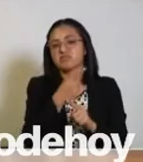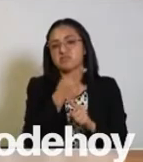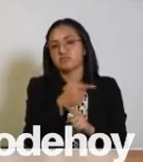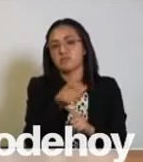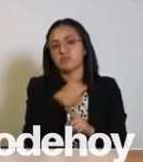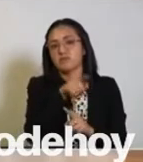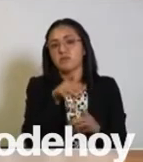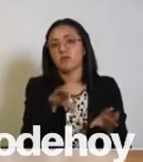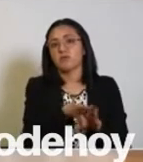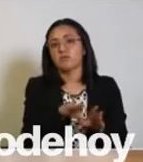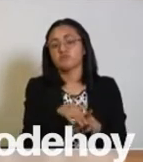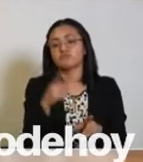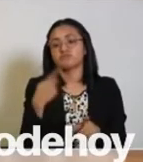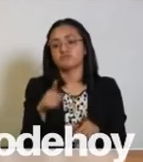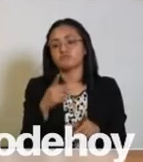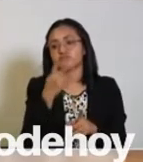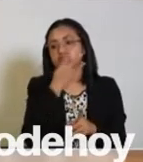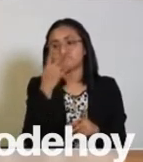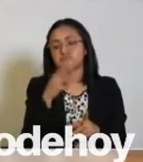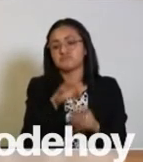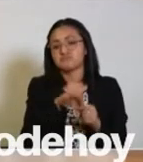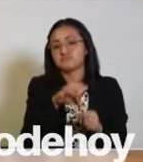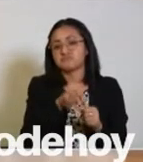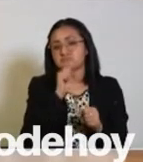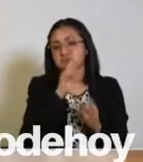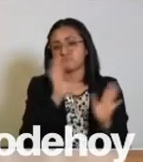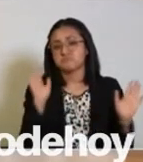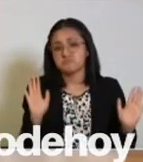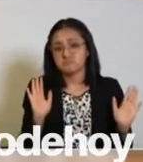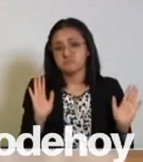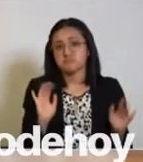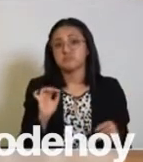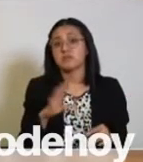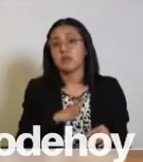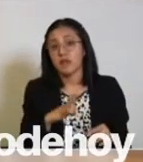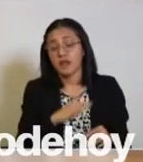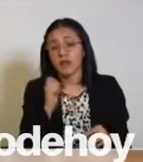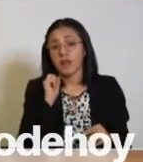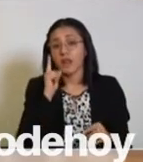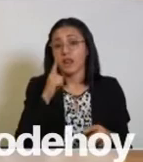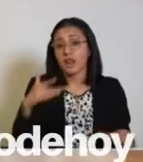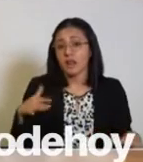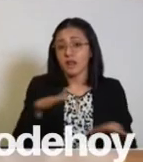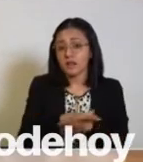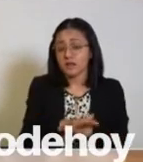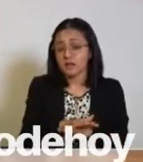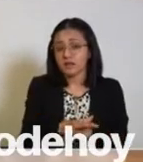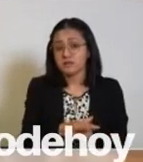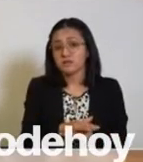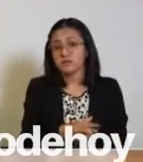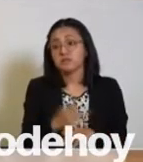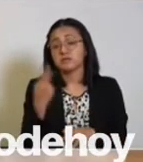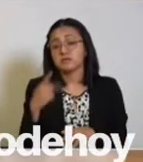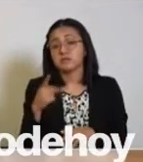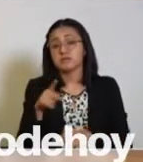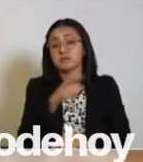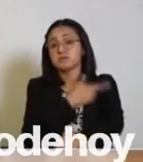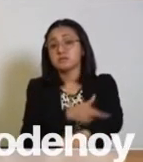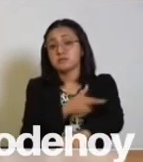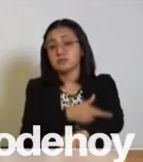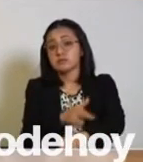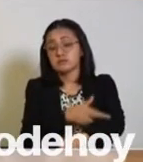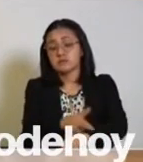órganos electorales y si hubiere algún cambio a la resolución